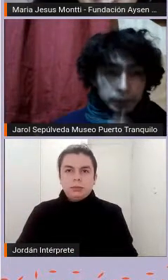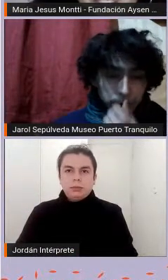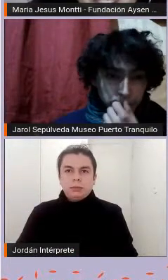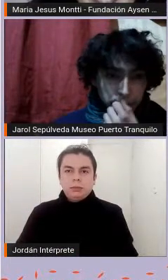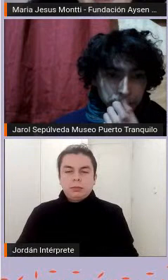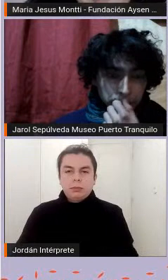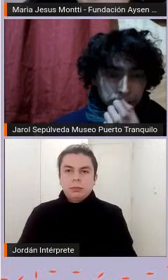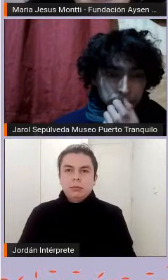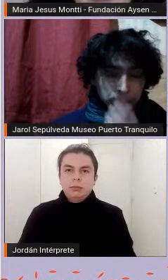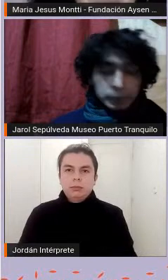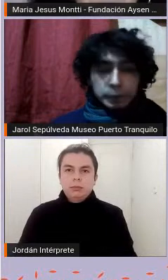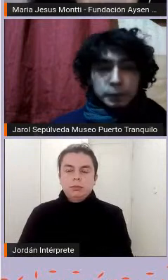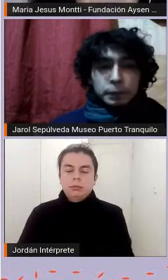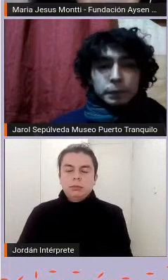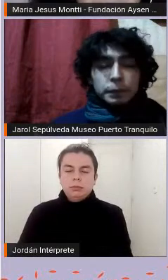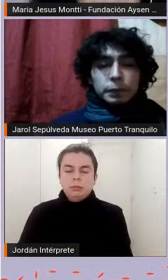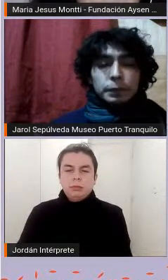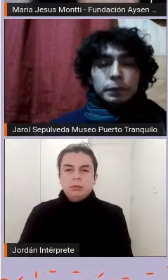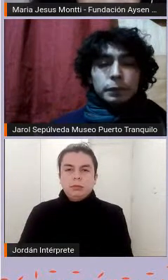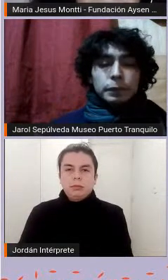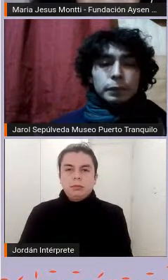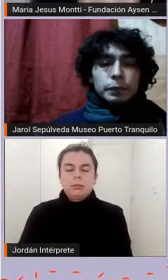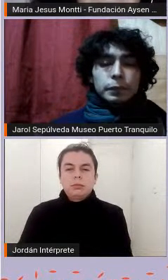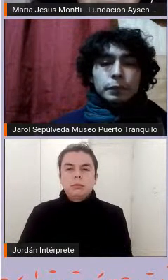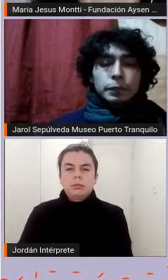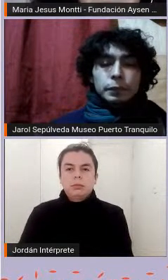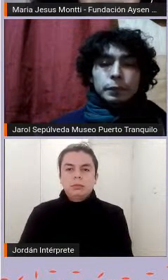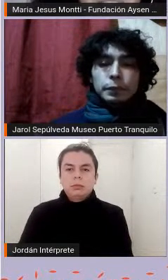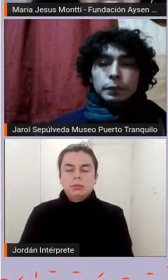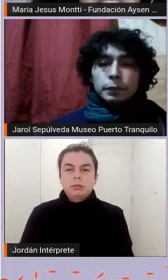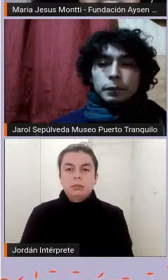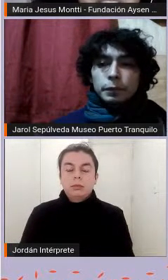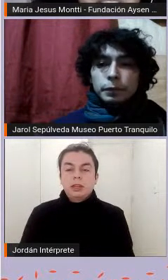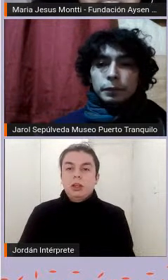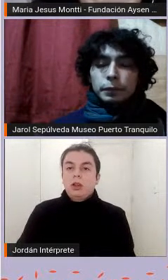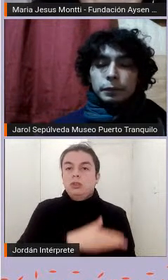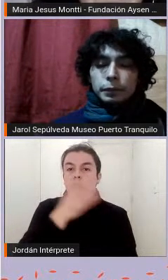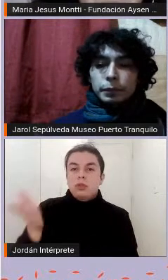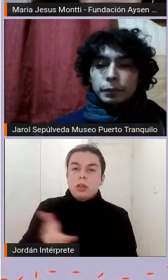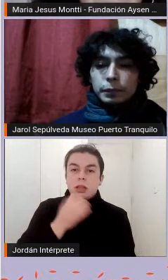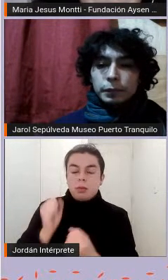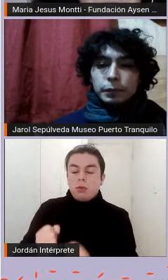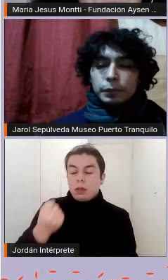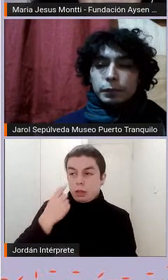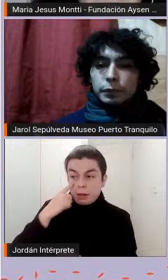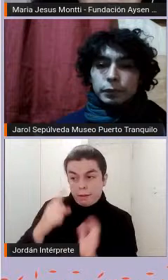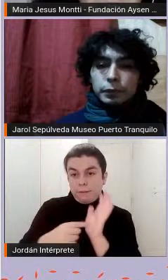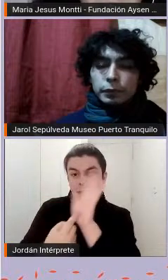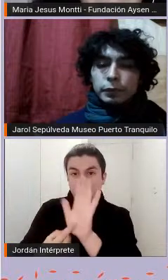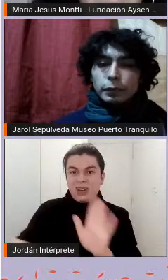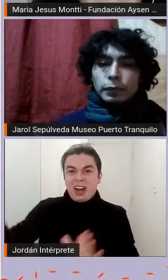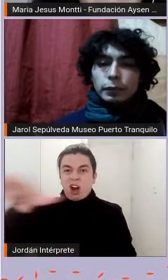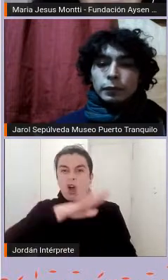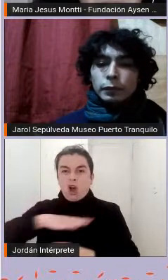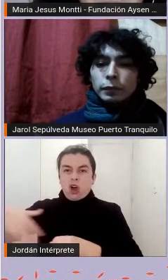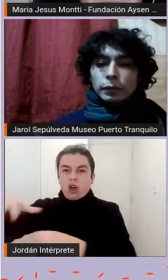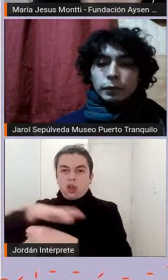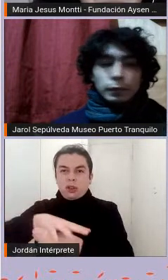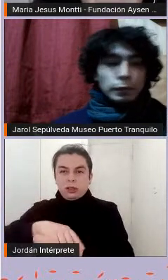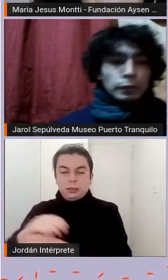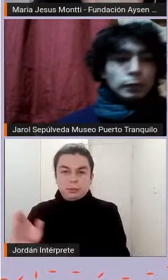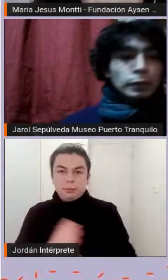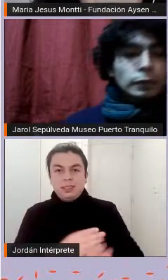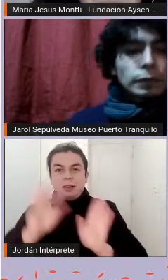Bueno, eso a modo de contexto, para que puedan ir entendiendo, el proyecto 6 Viajera de los Mares, como le dije,